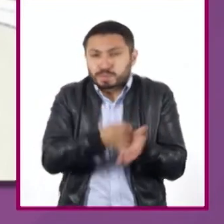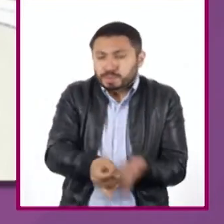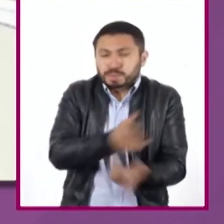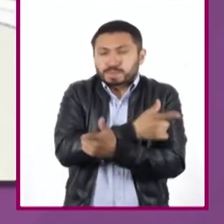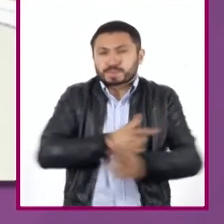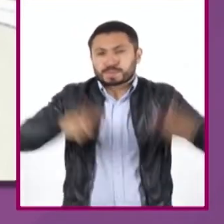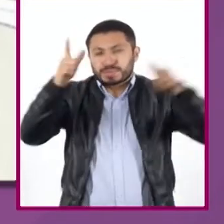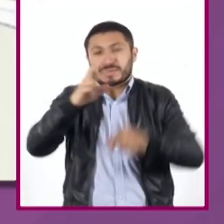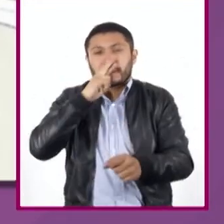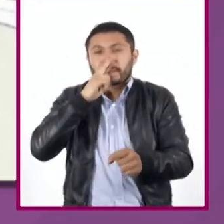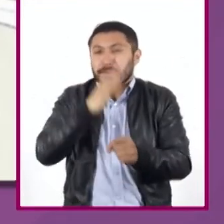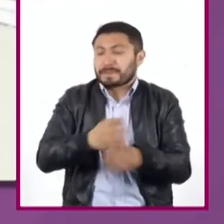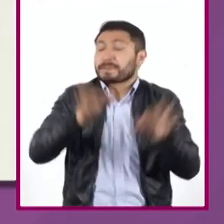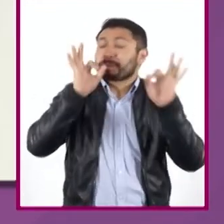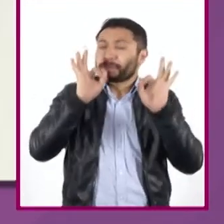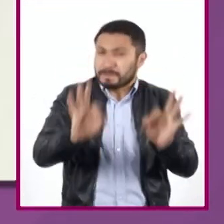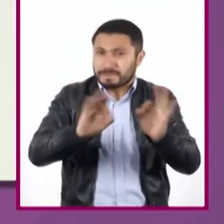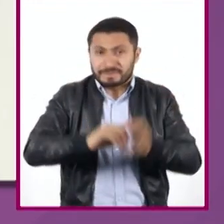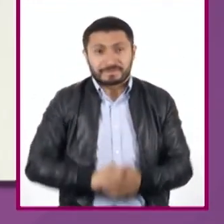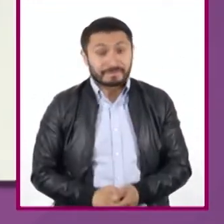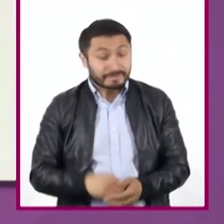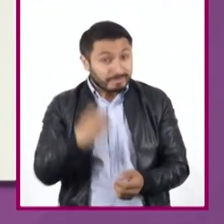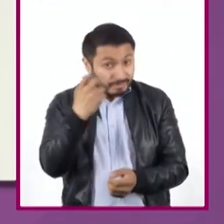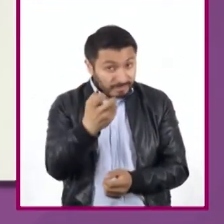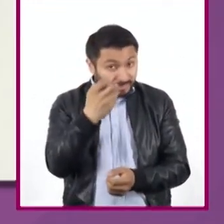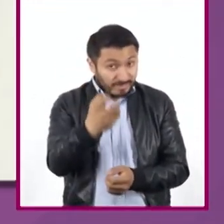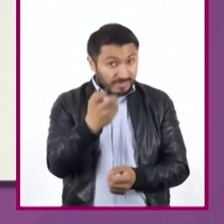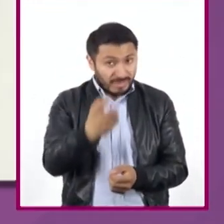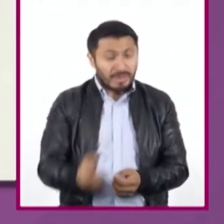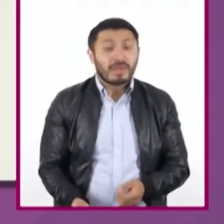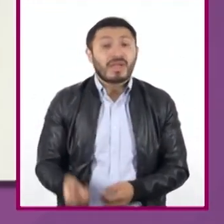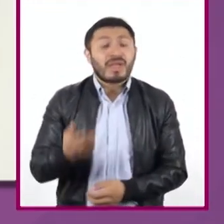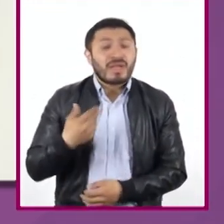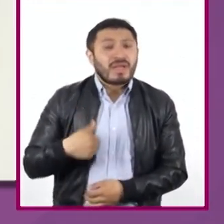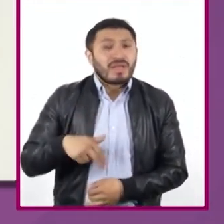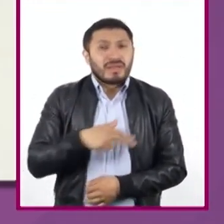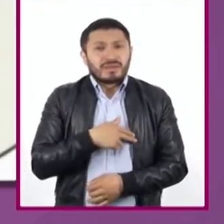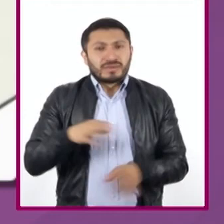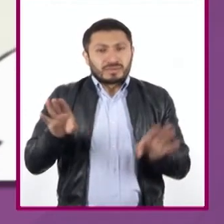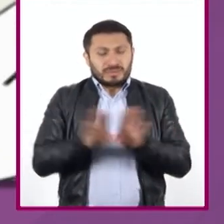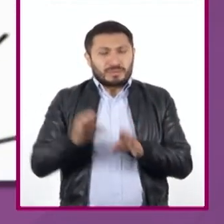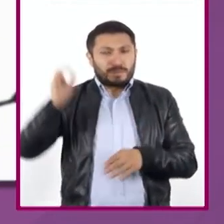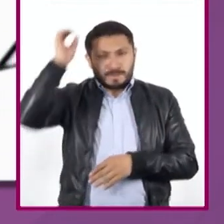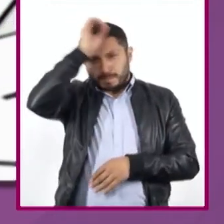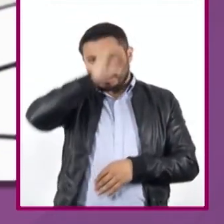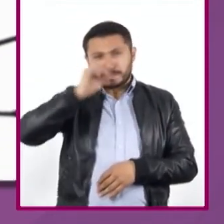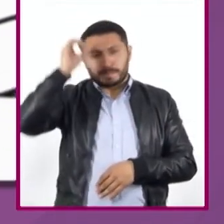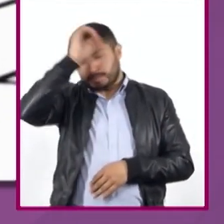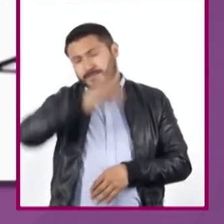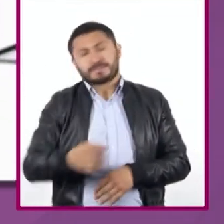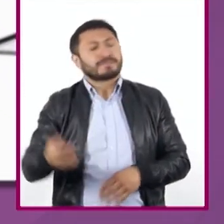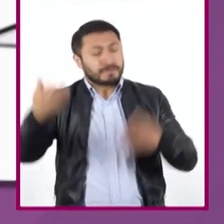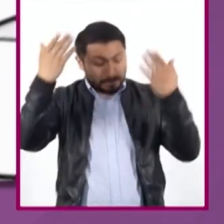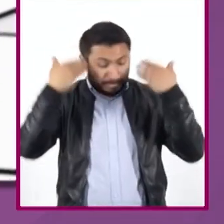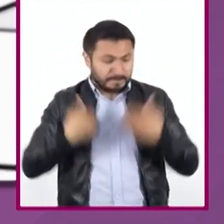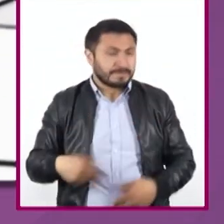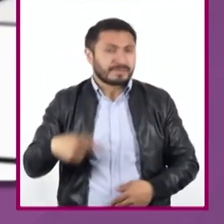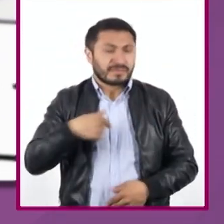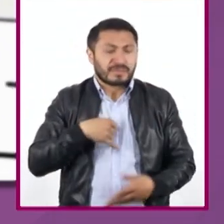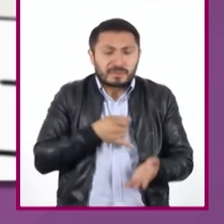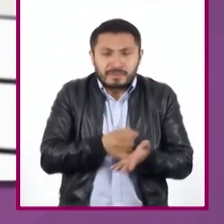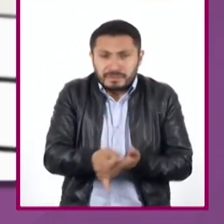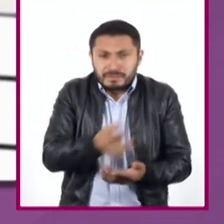y responsables. De este modo, podemos formarnos una opinión personal y tomar decisiones